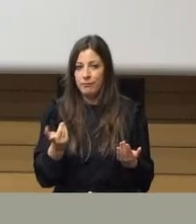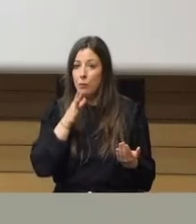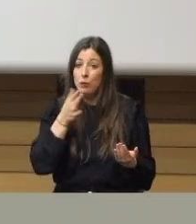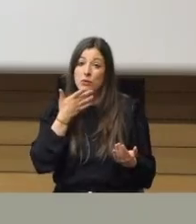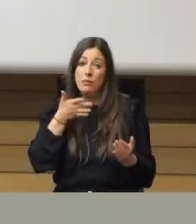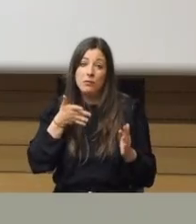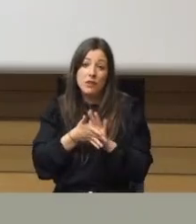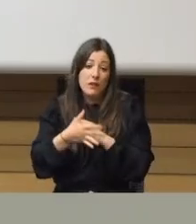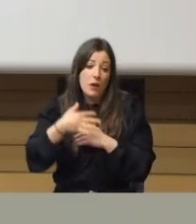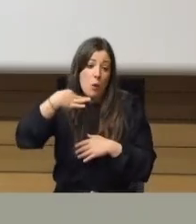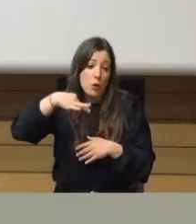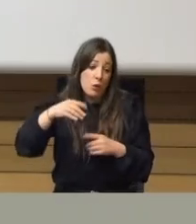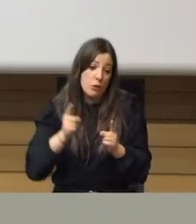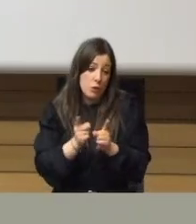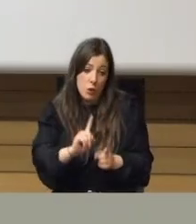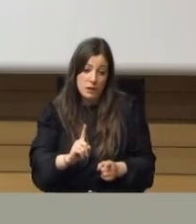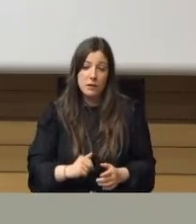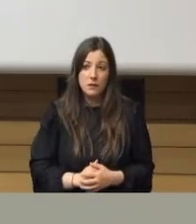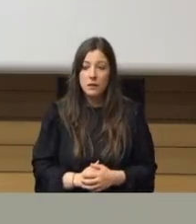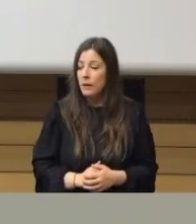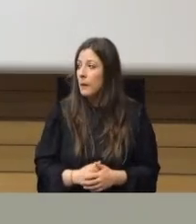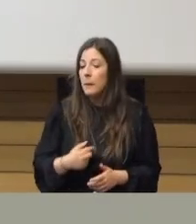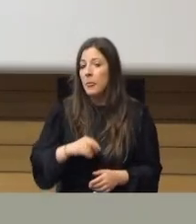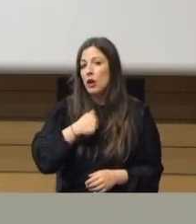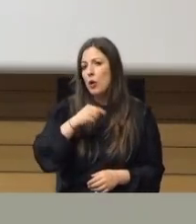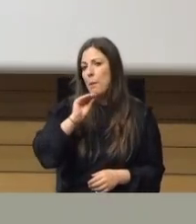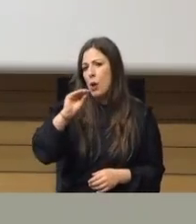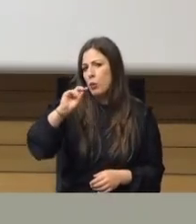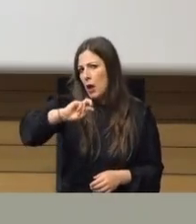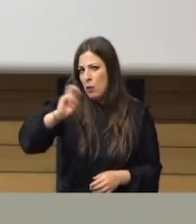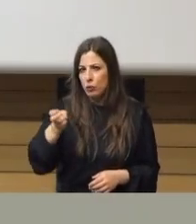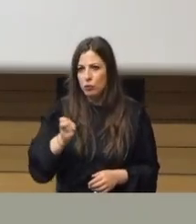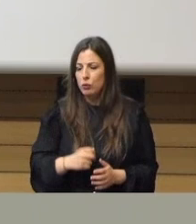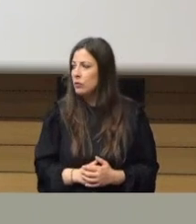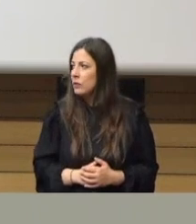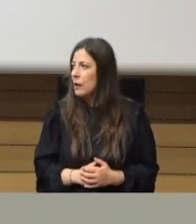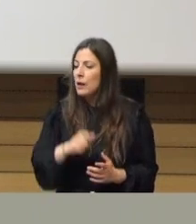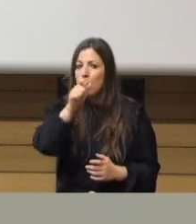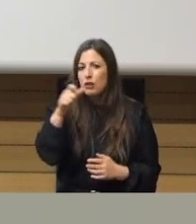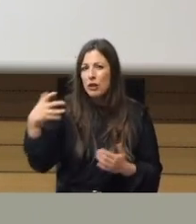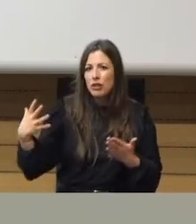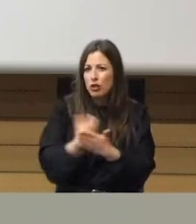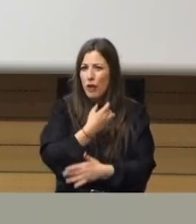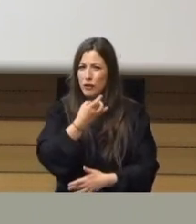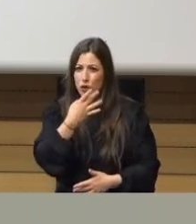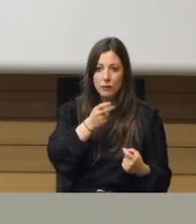Bien, ahora os hago otra pregunta. ¿Todas las personas que consumen drogas son